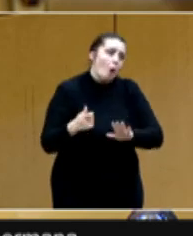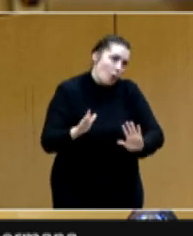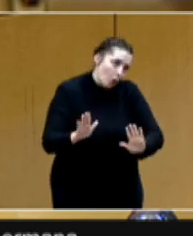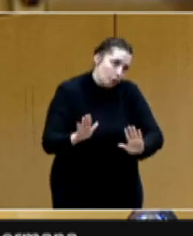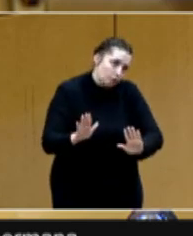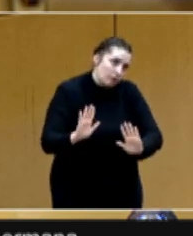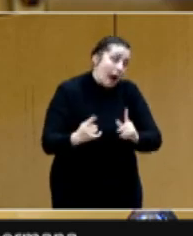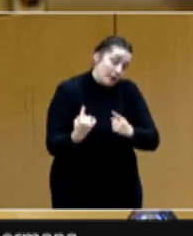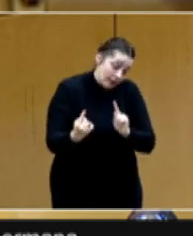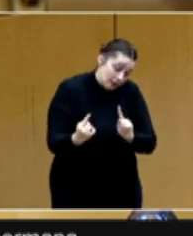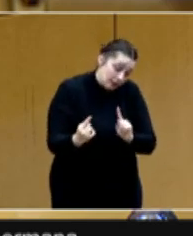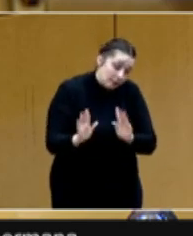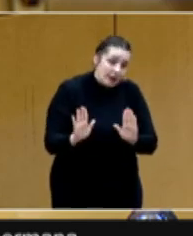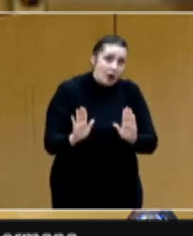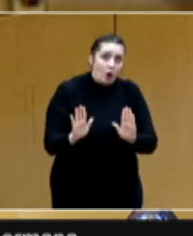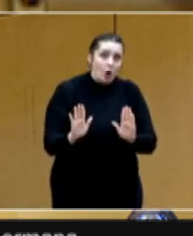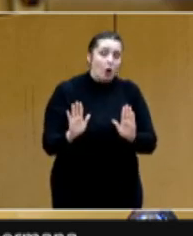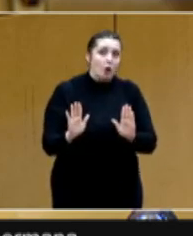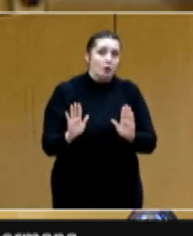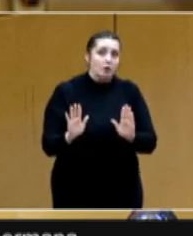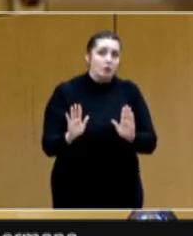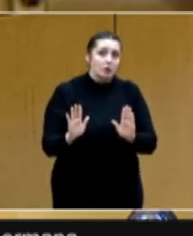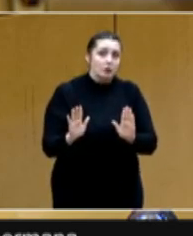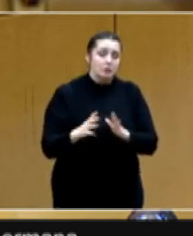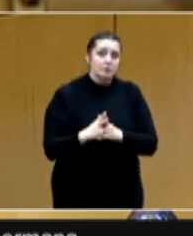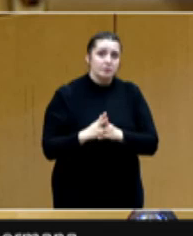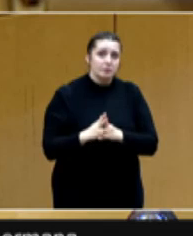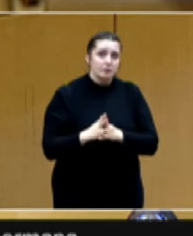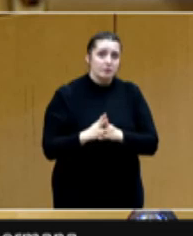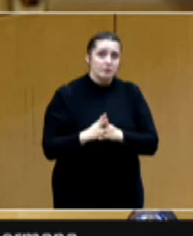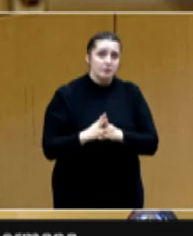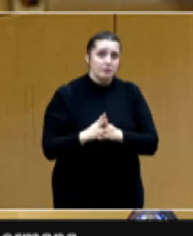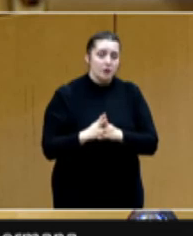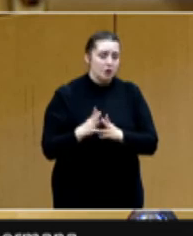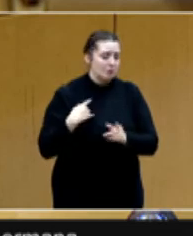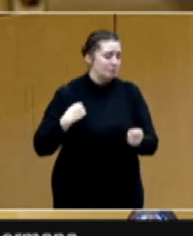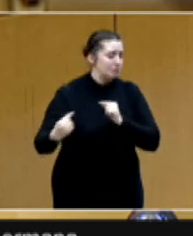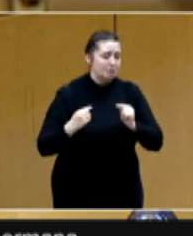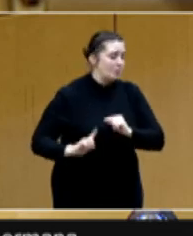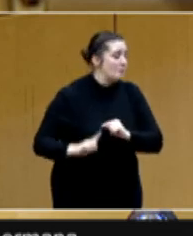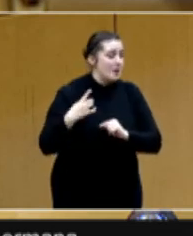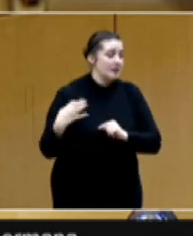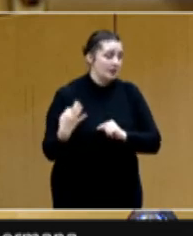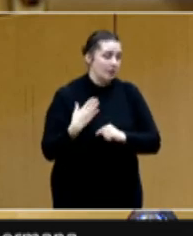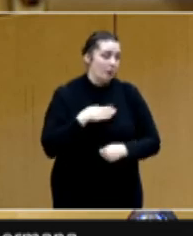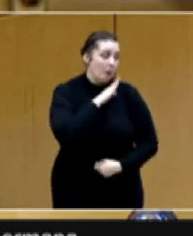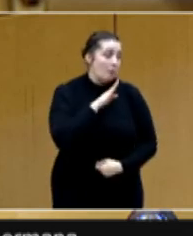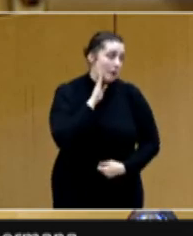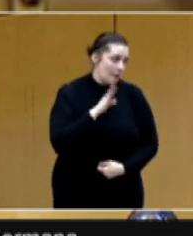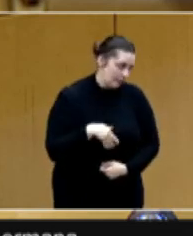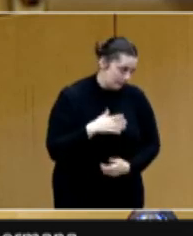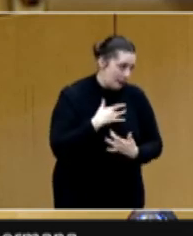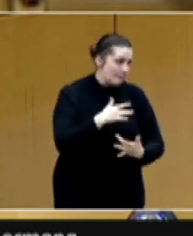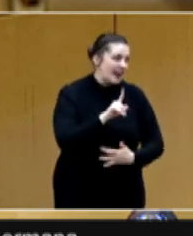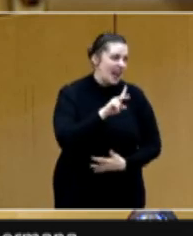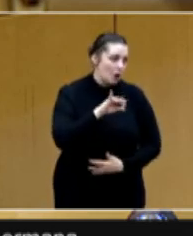pero lo que más Pero lo que más discuto mucho es con mi madre María Luisa